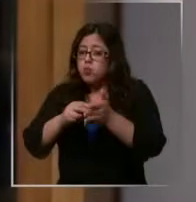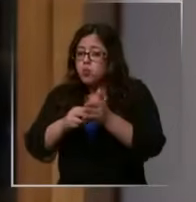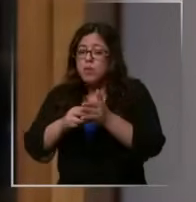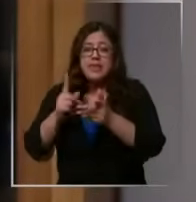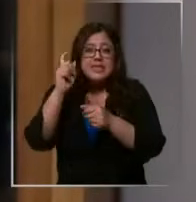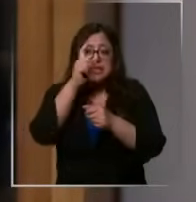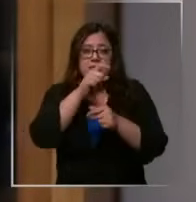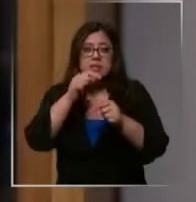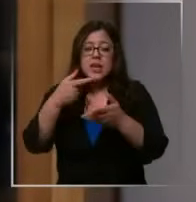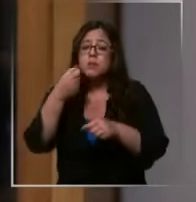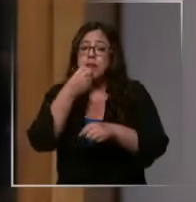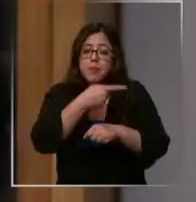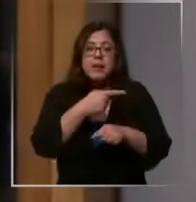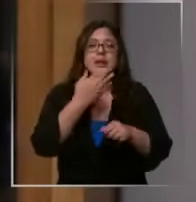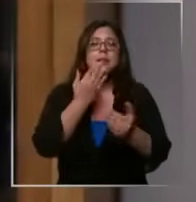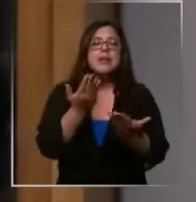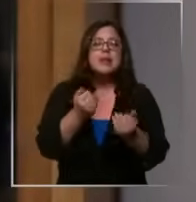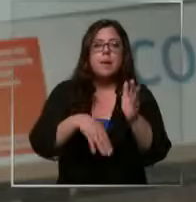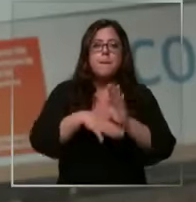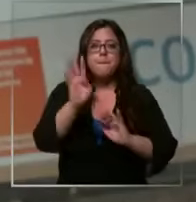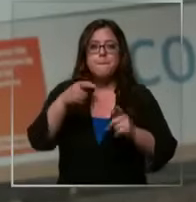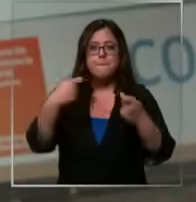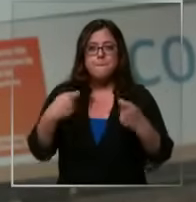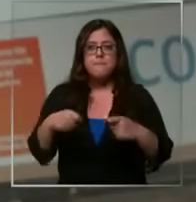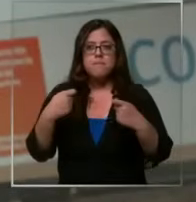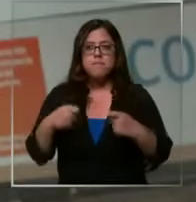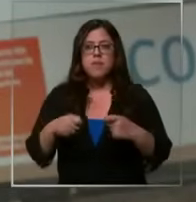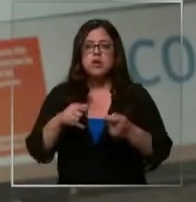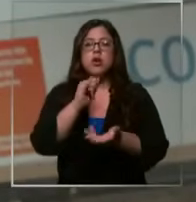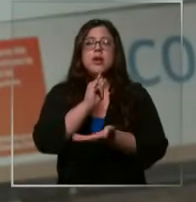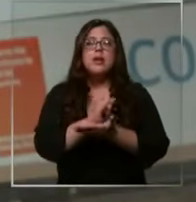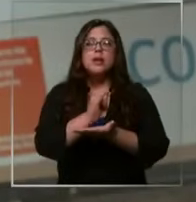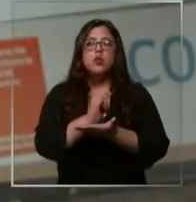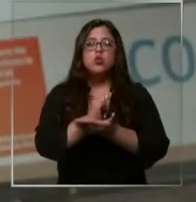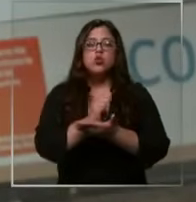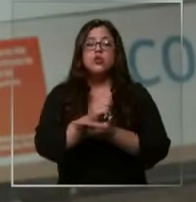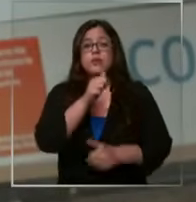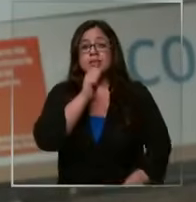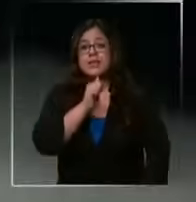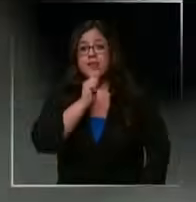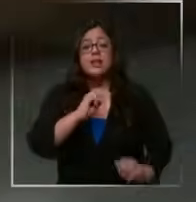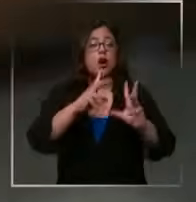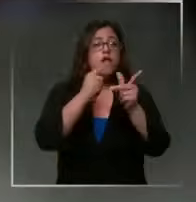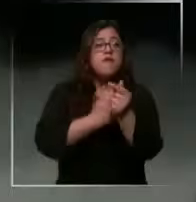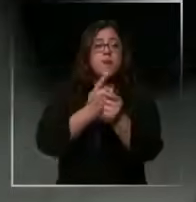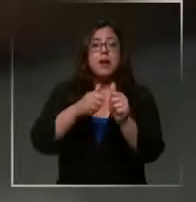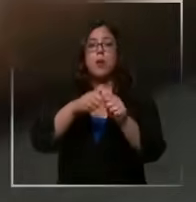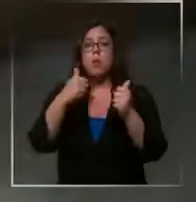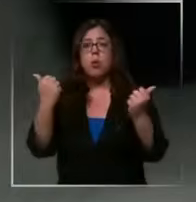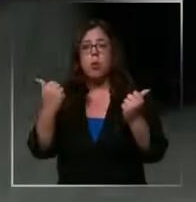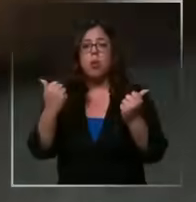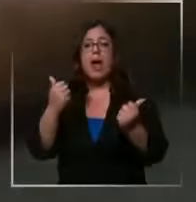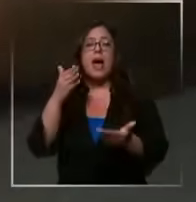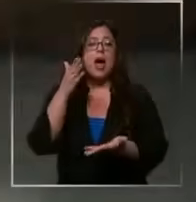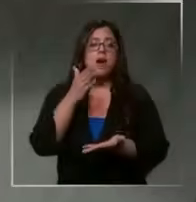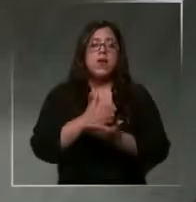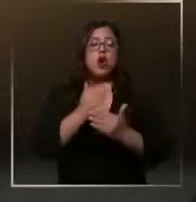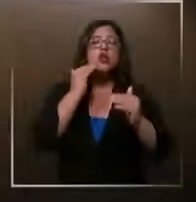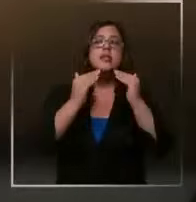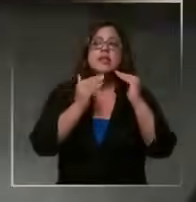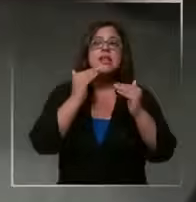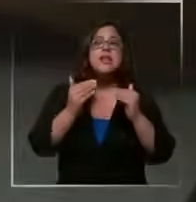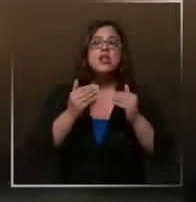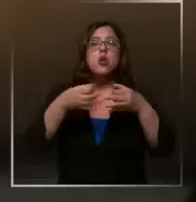demanda, necesita también mayor financiamiento. Una institucionalidad al debe, con familiares separados a la fuerza de niños